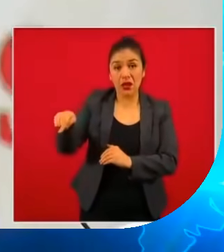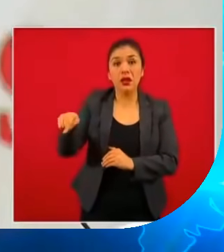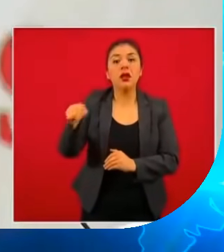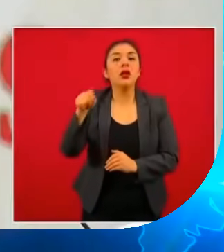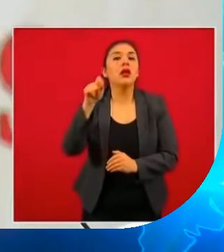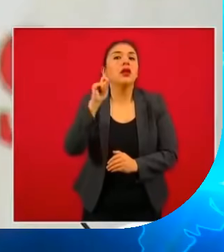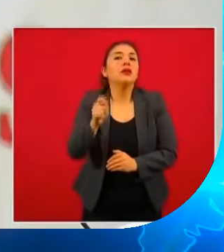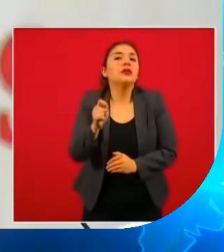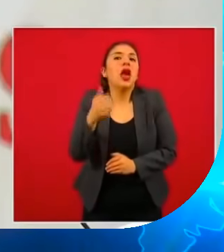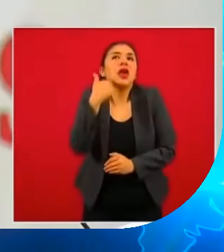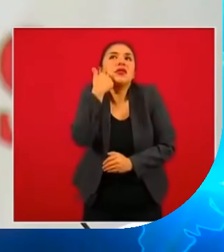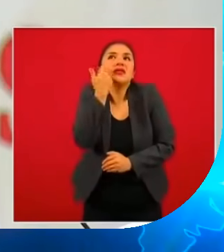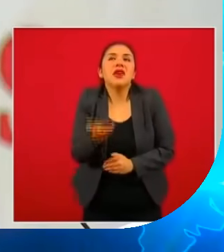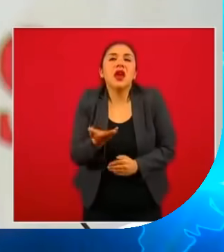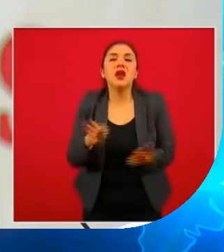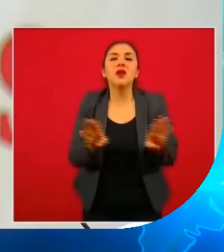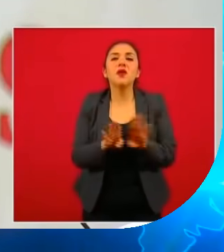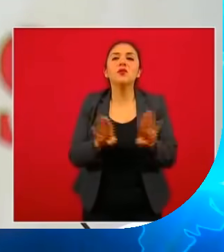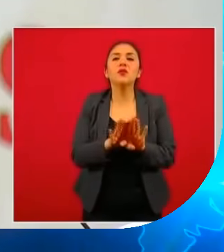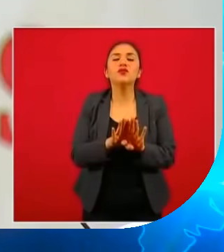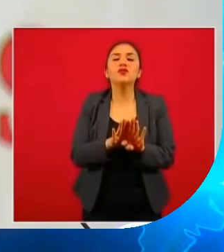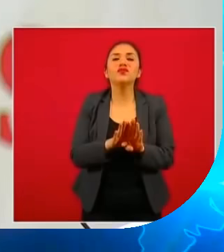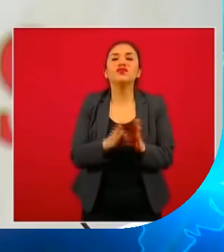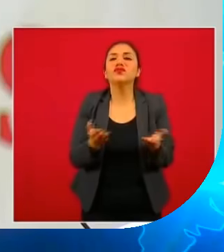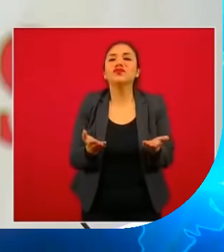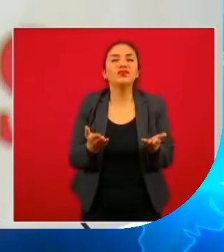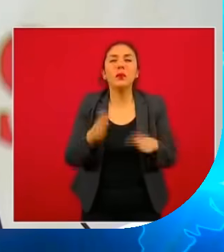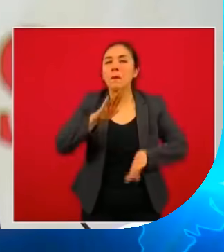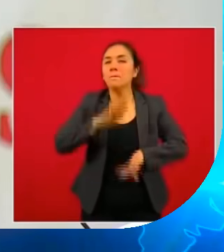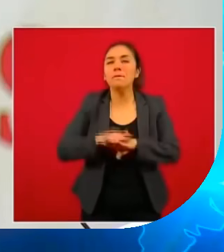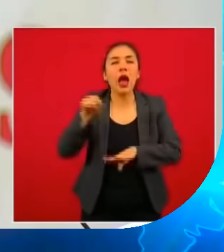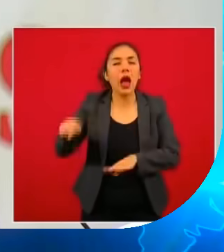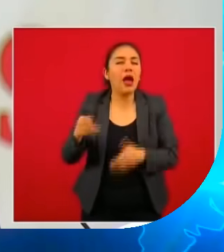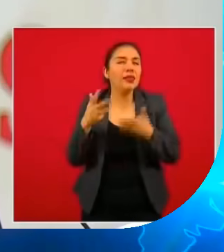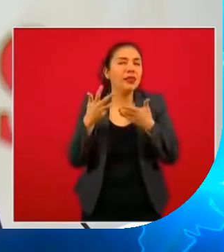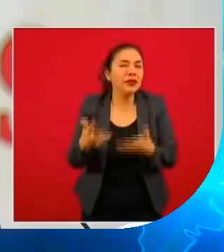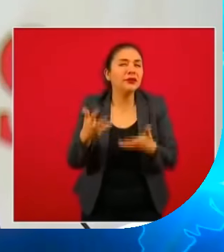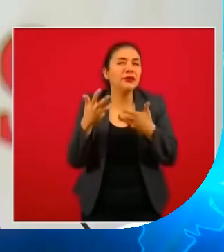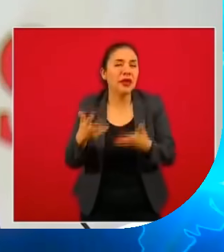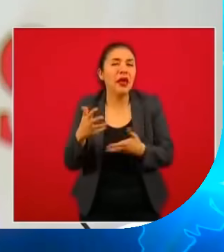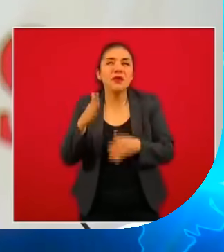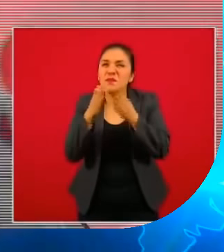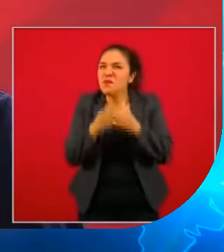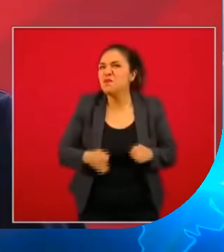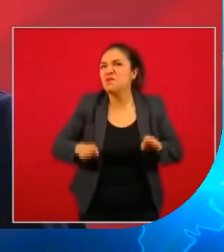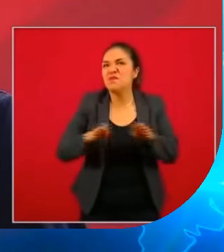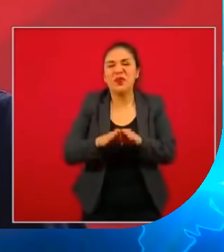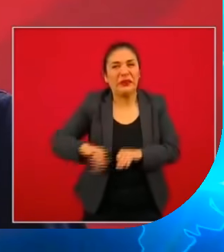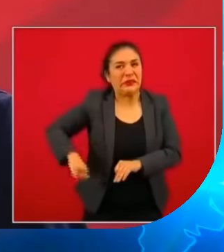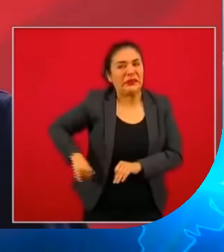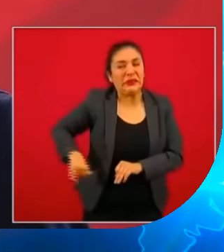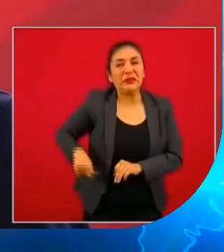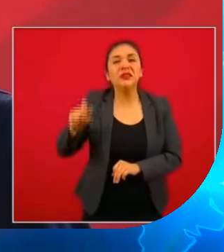pues lo que quieren, lo que más les importa